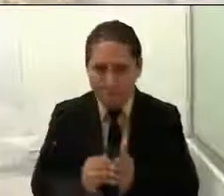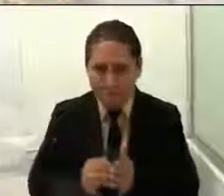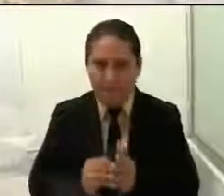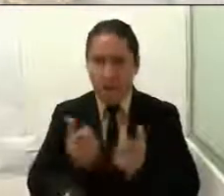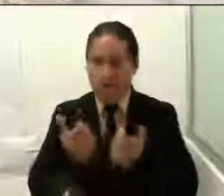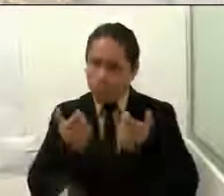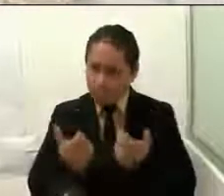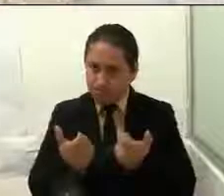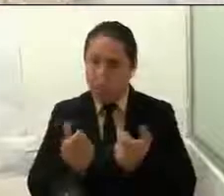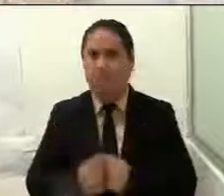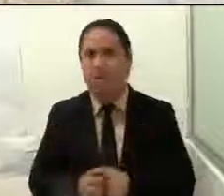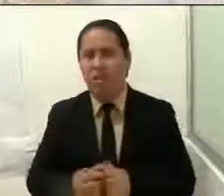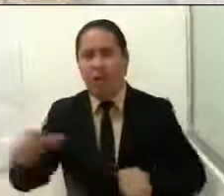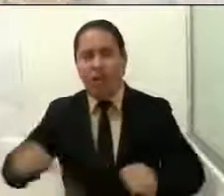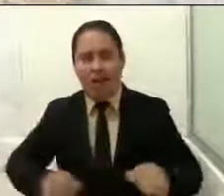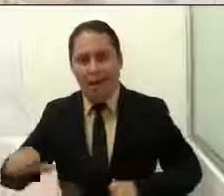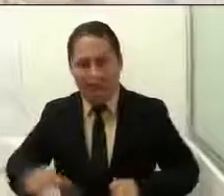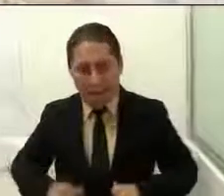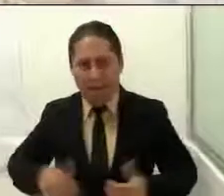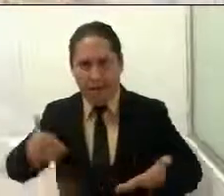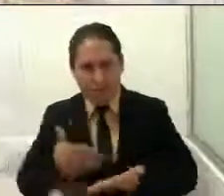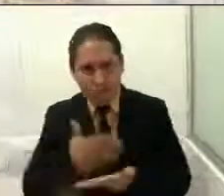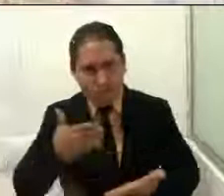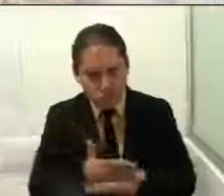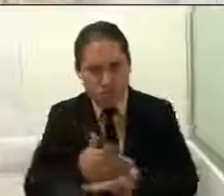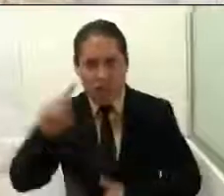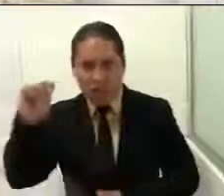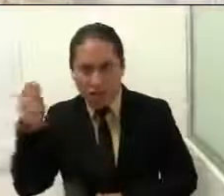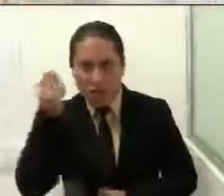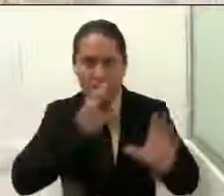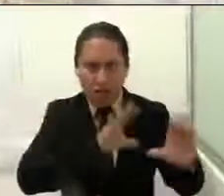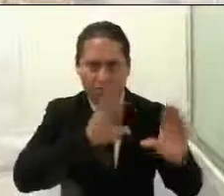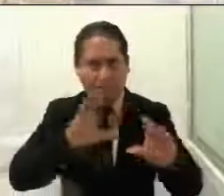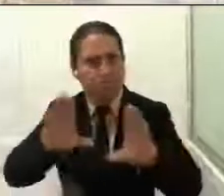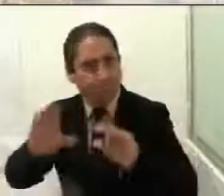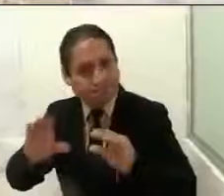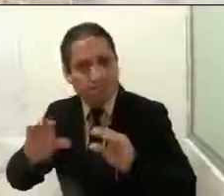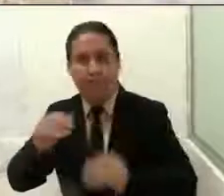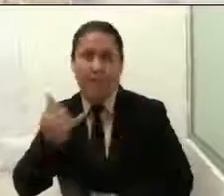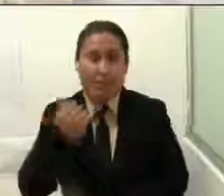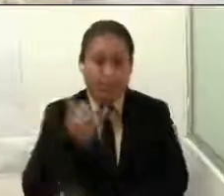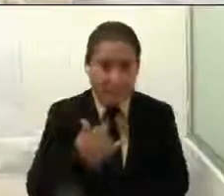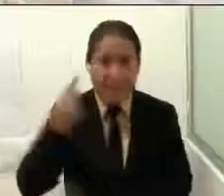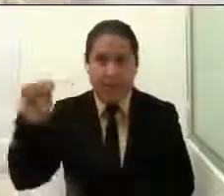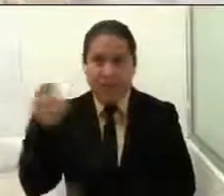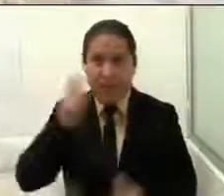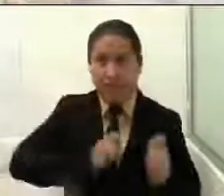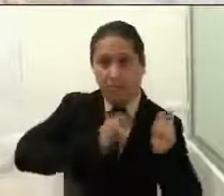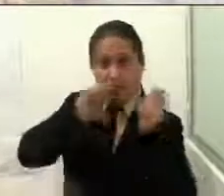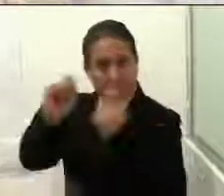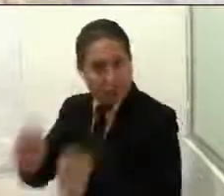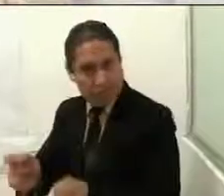pesos en acciones de asistencia técnica capacitación y transferencia de tecnología en